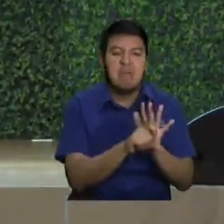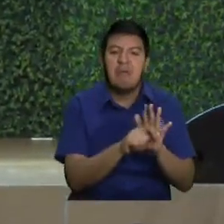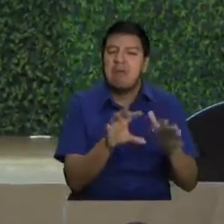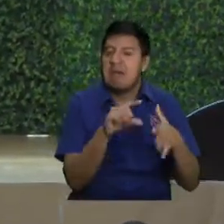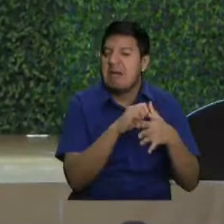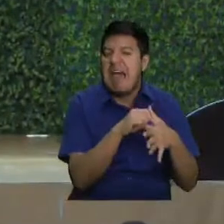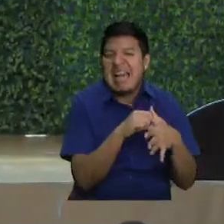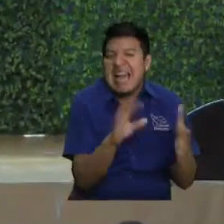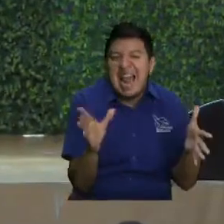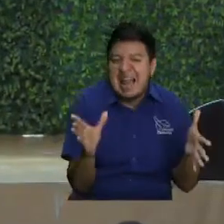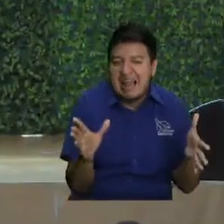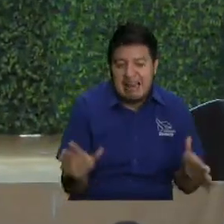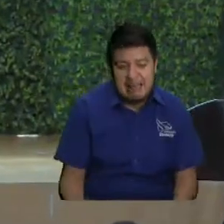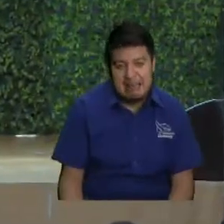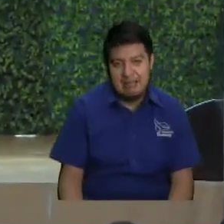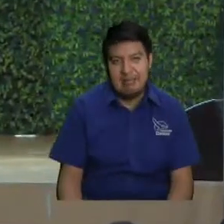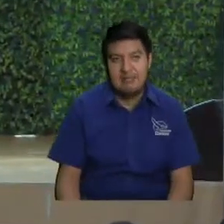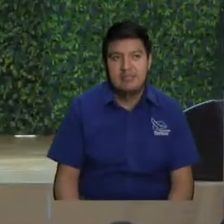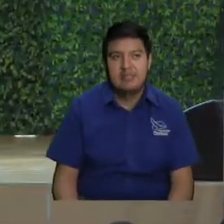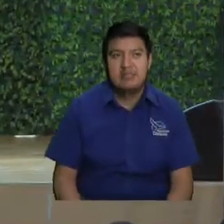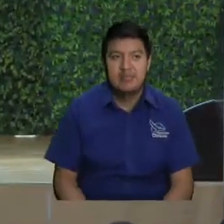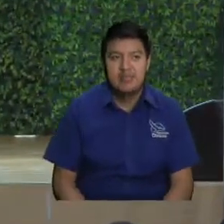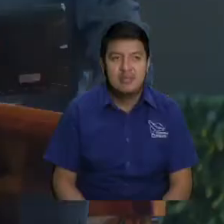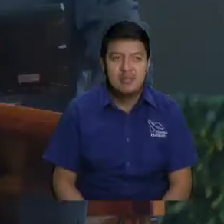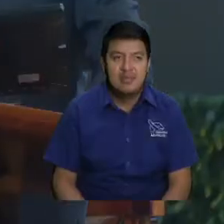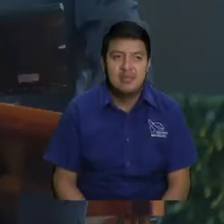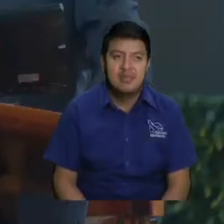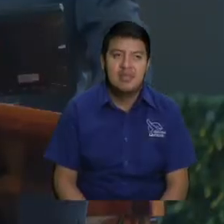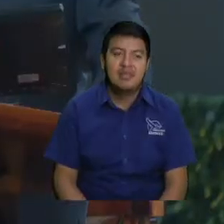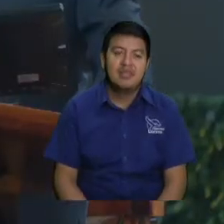Y para masajear la cabeza, sí.